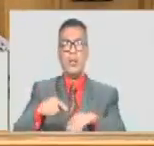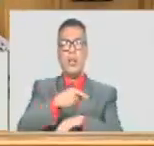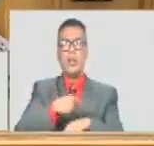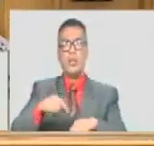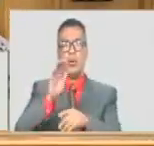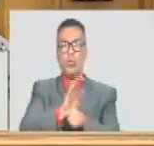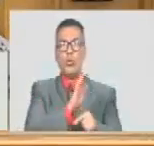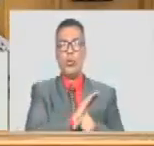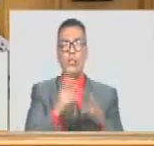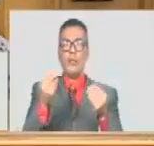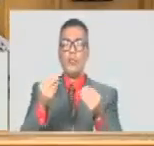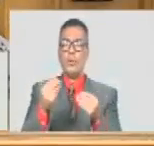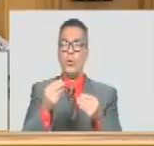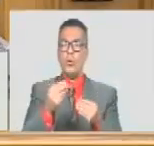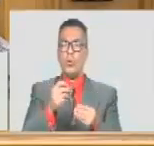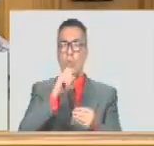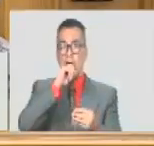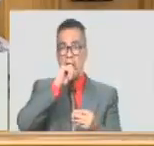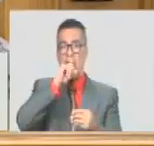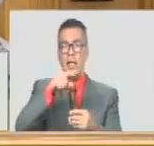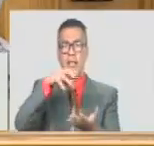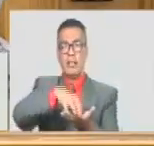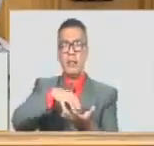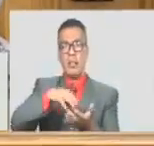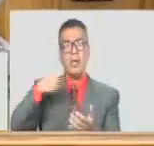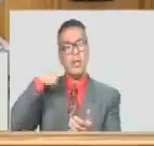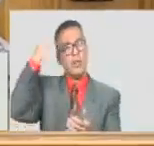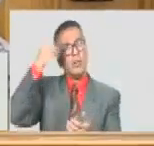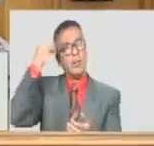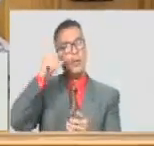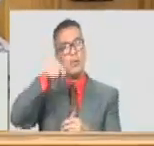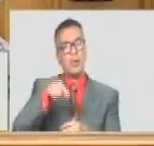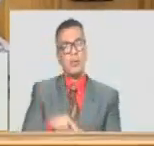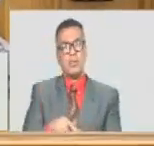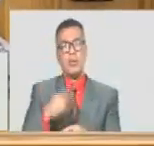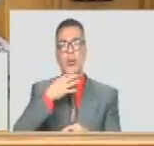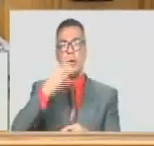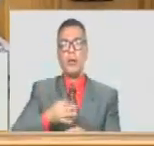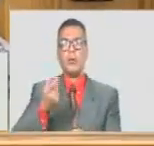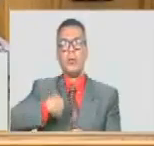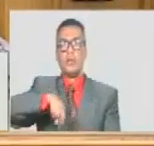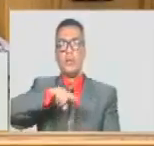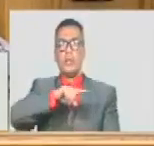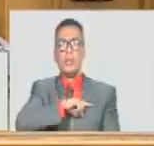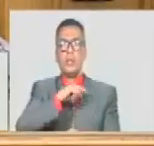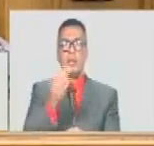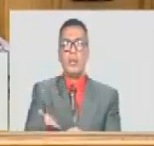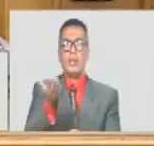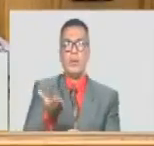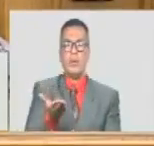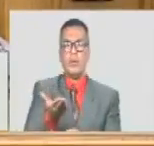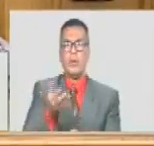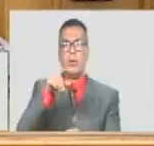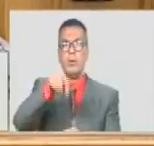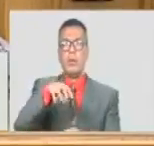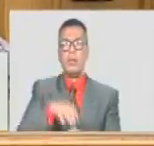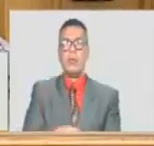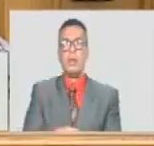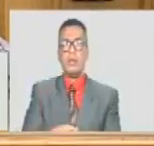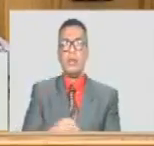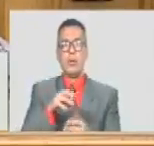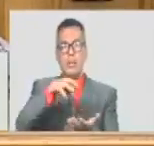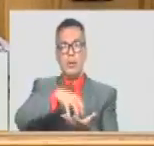cuida con tanto celo, a ese salón yo creo que, sin lugar a dudas, es nuestro salón más importante del Parlamento, como